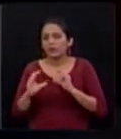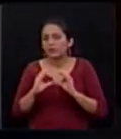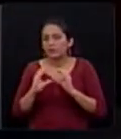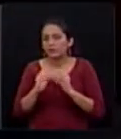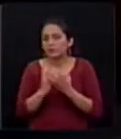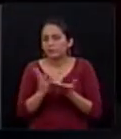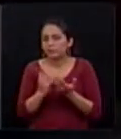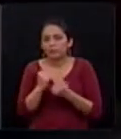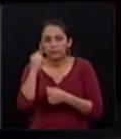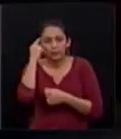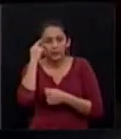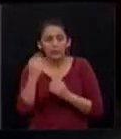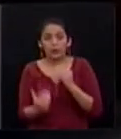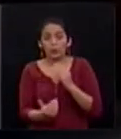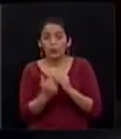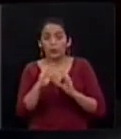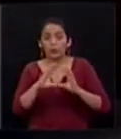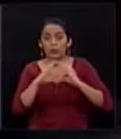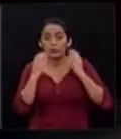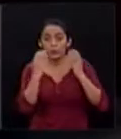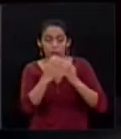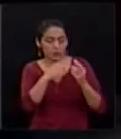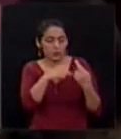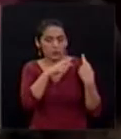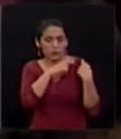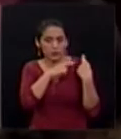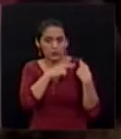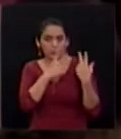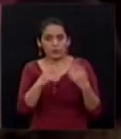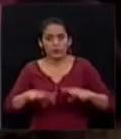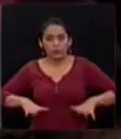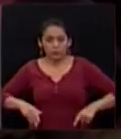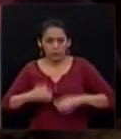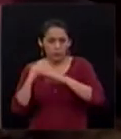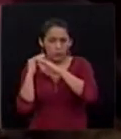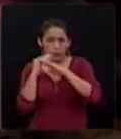tendrá la nueva Comisión de Lucha contra la Corrupción. Cristina Cabezas, Telerama Noticias.